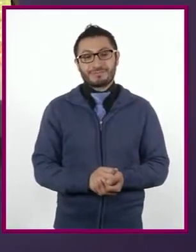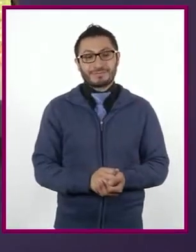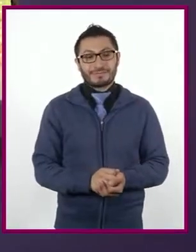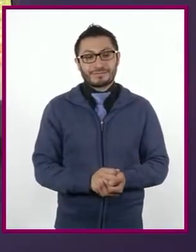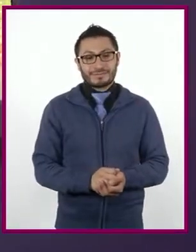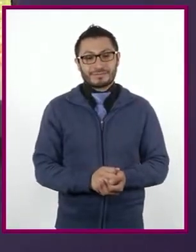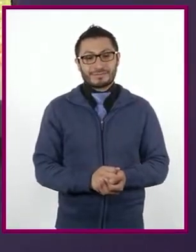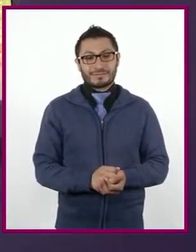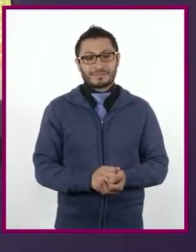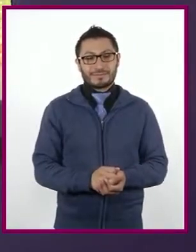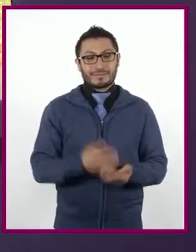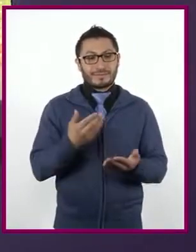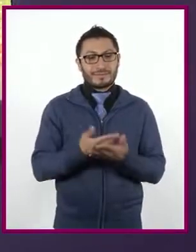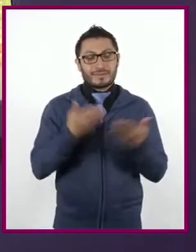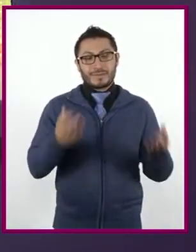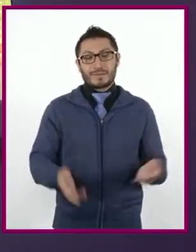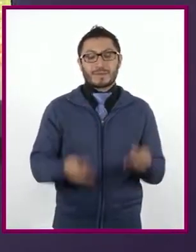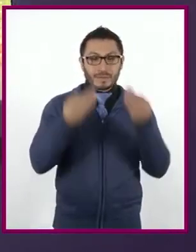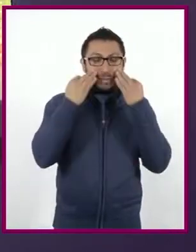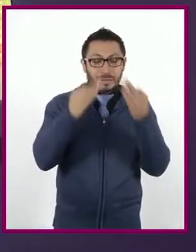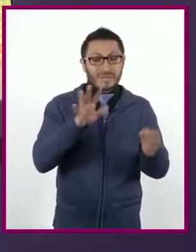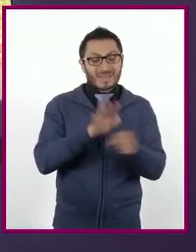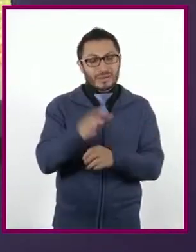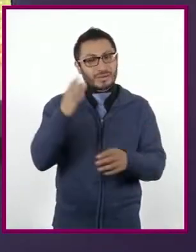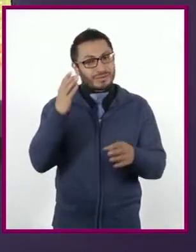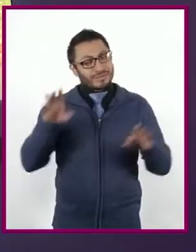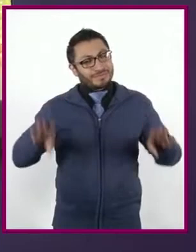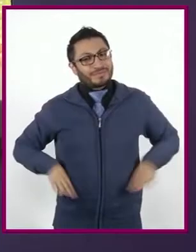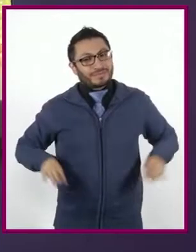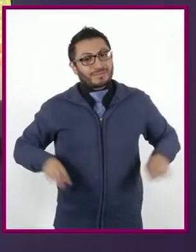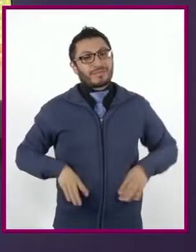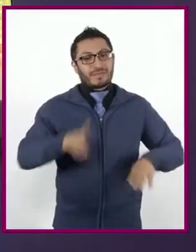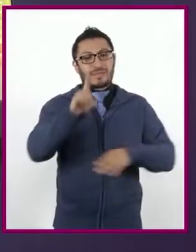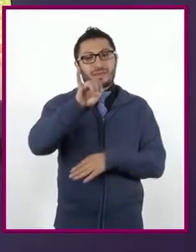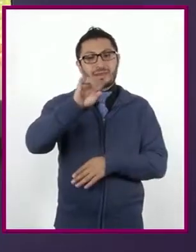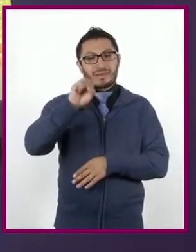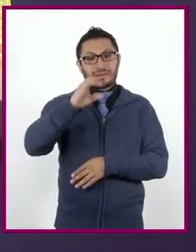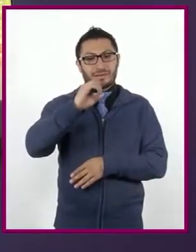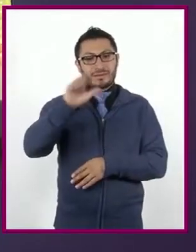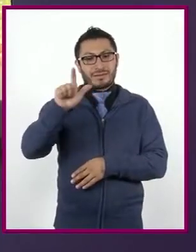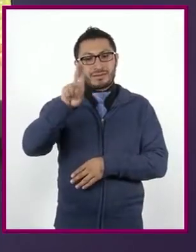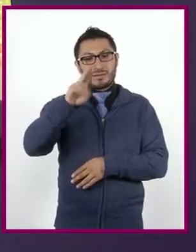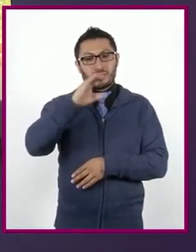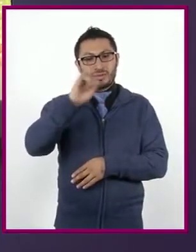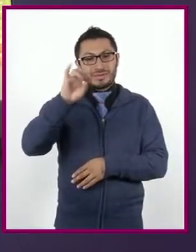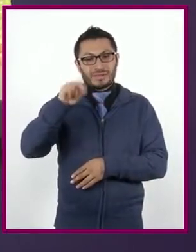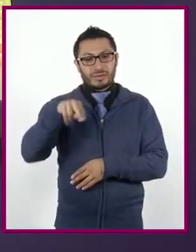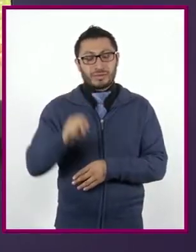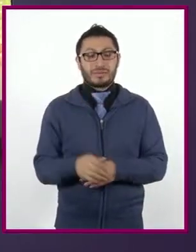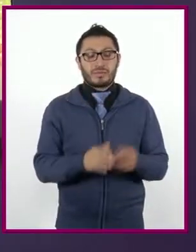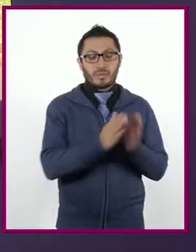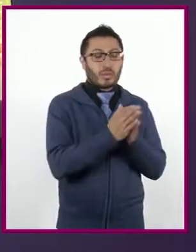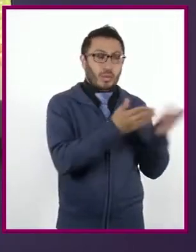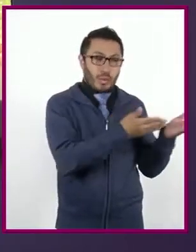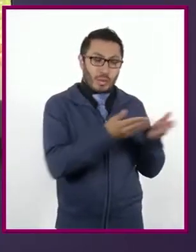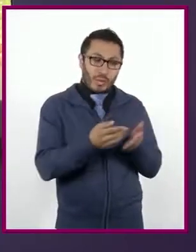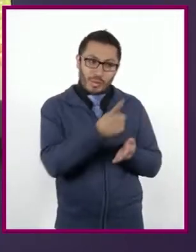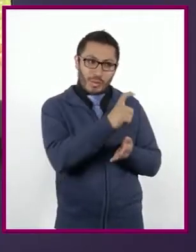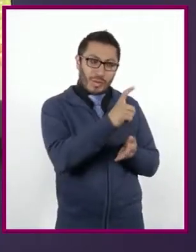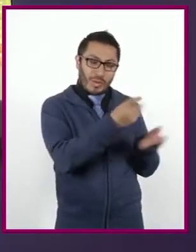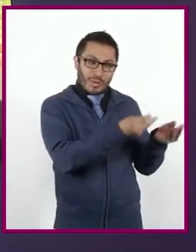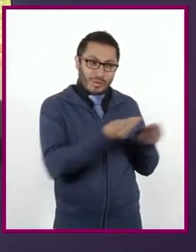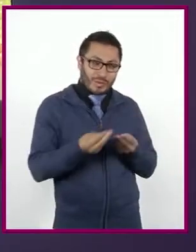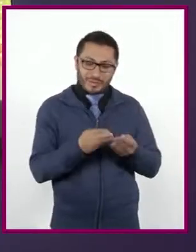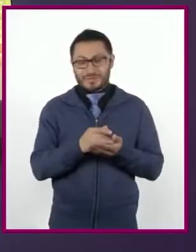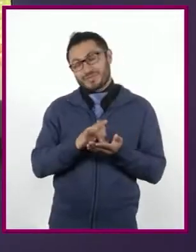Muy bien, vamos a ver las partes de la disolución. Maestra, ¿me permites el agua, por favor? Gracias.